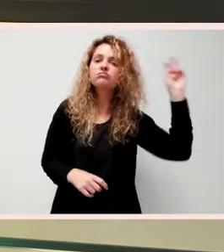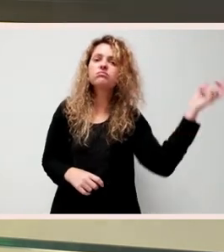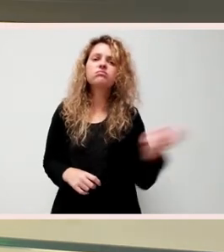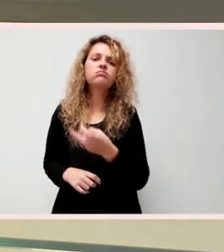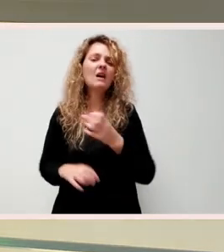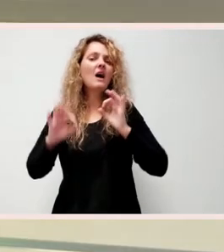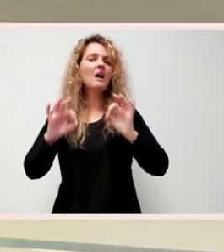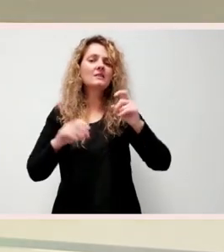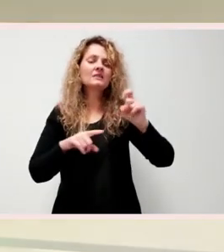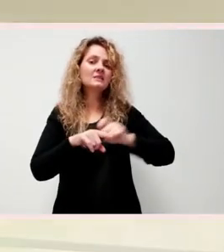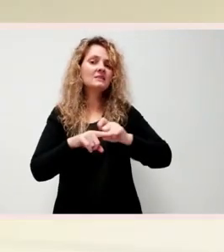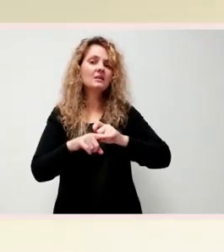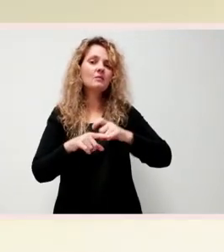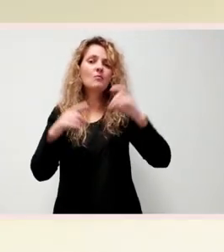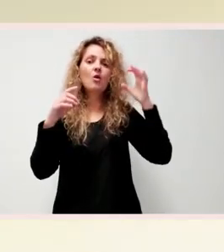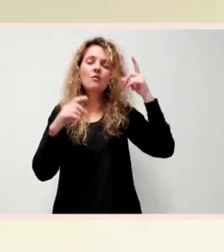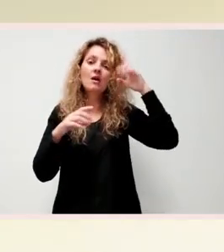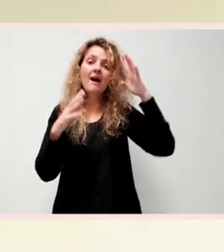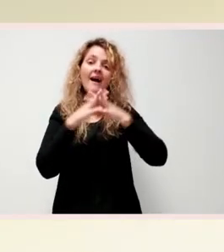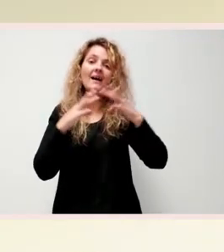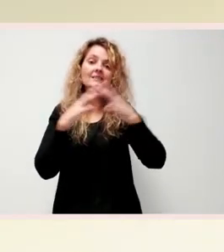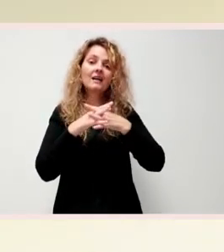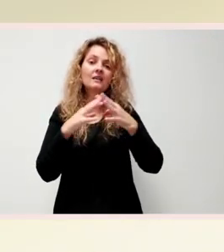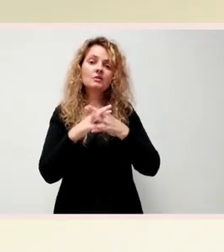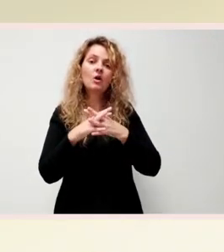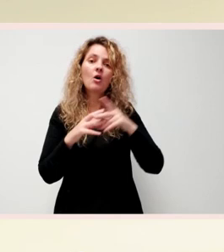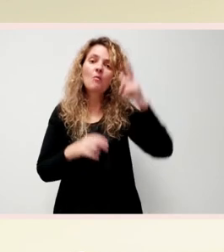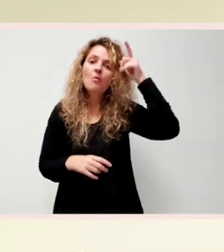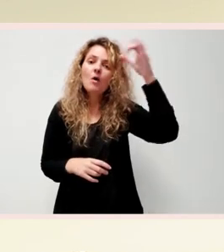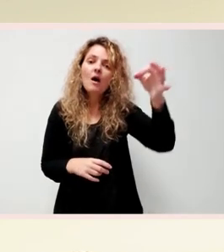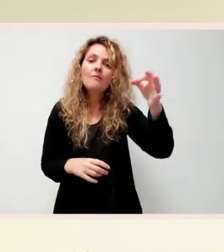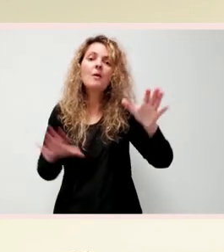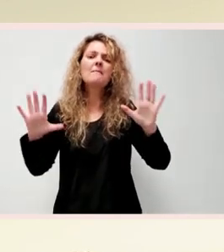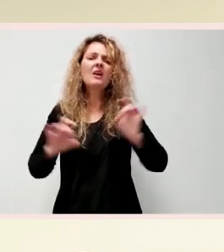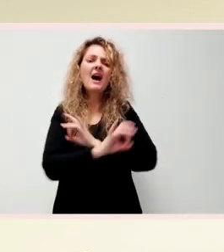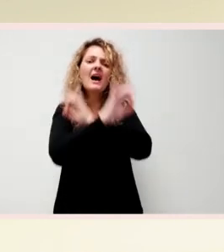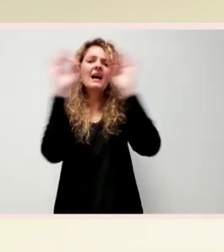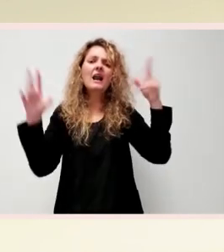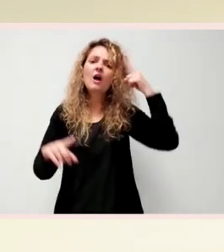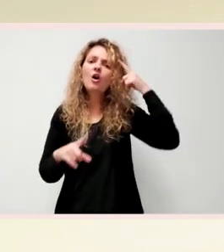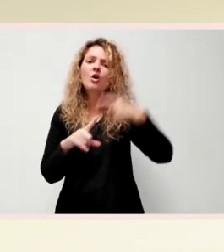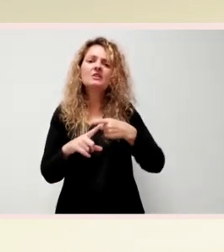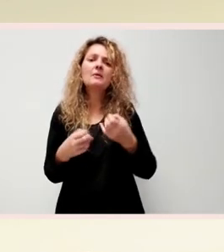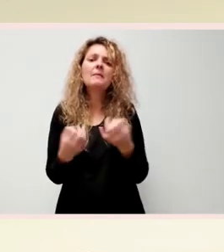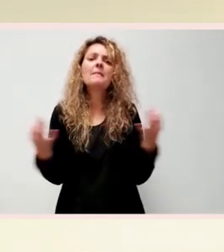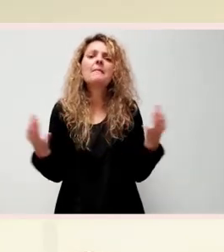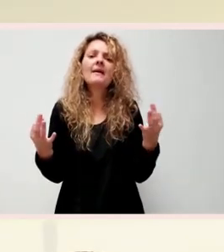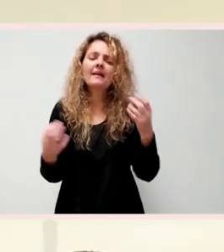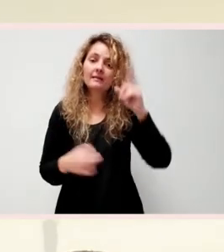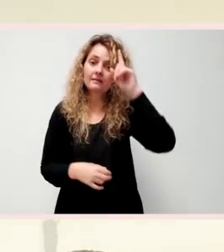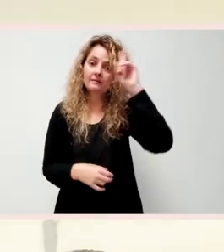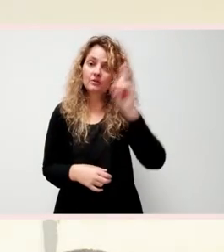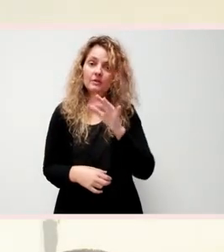rituais castresos vemos que aparece, pero do que aínda non temos unha clara explicación. Se queredes saber un pouquinho máis deste tipo